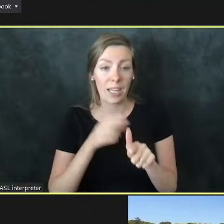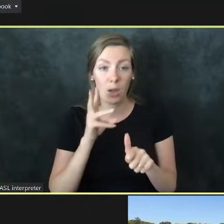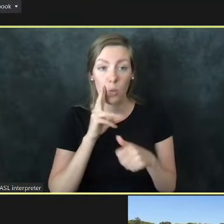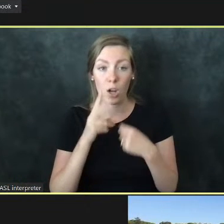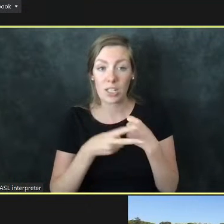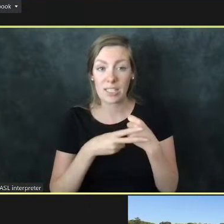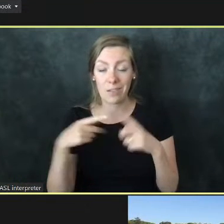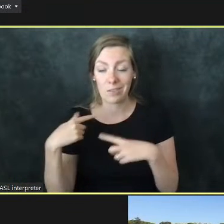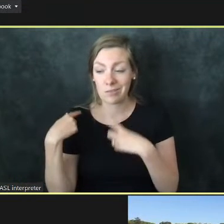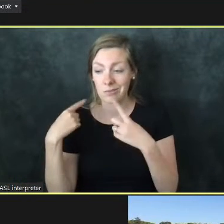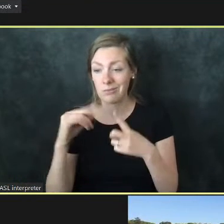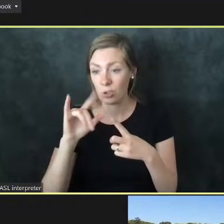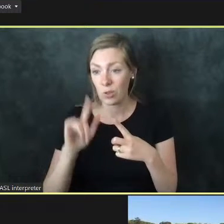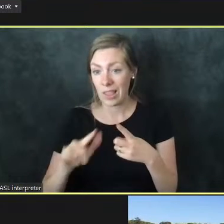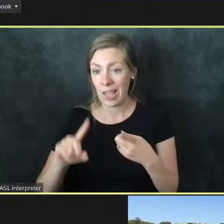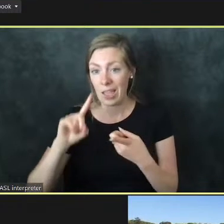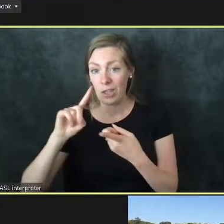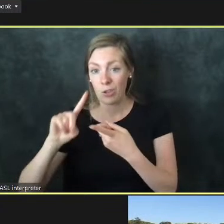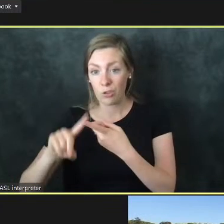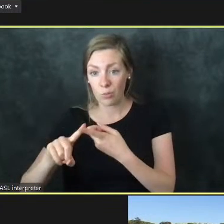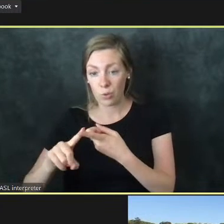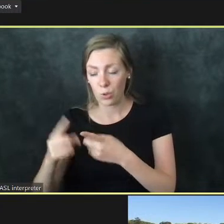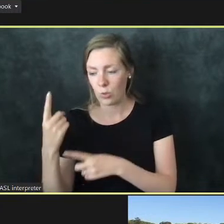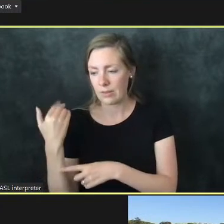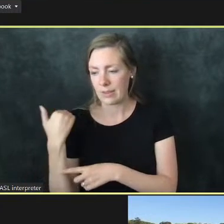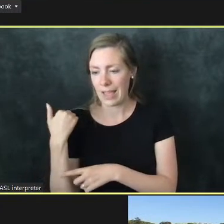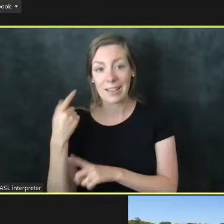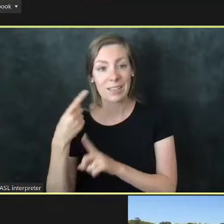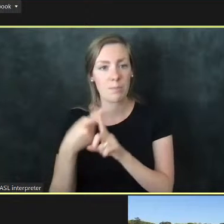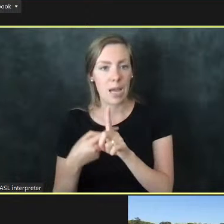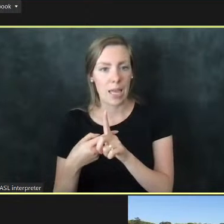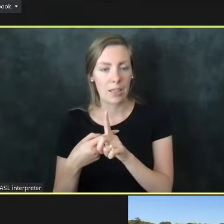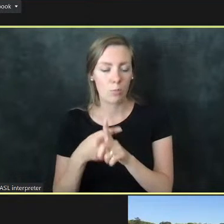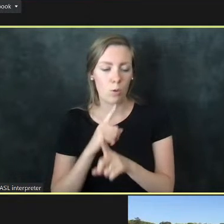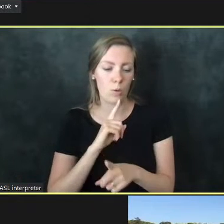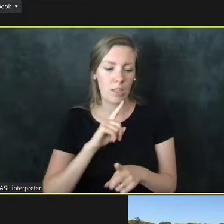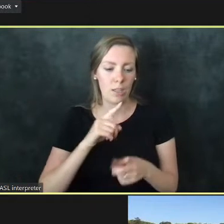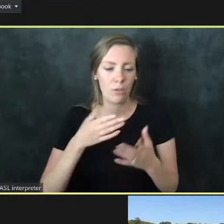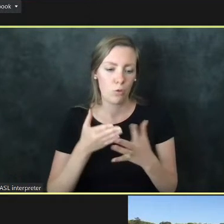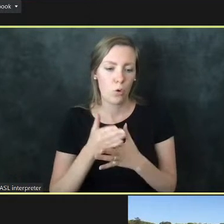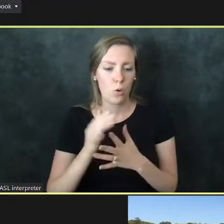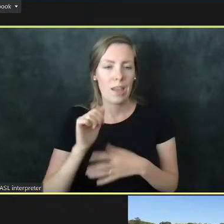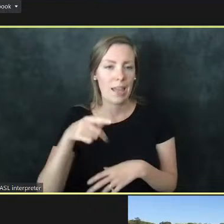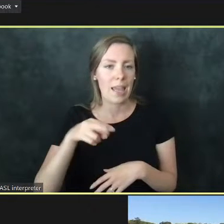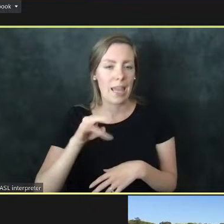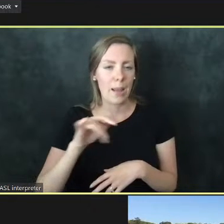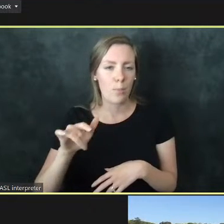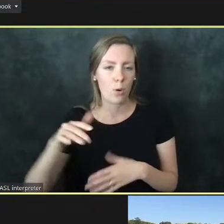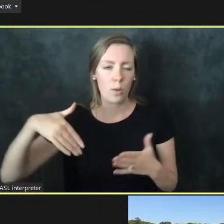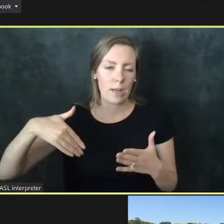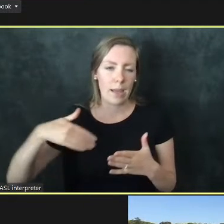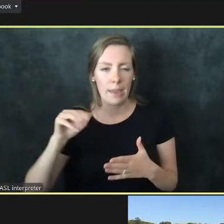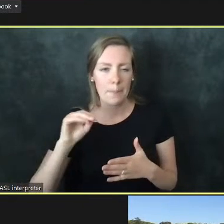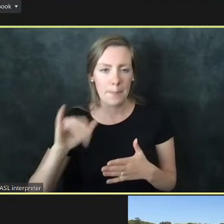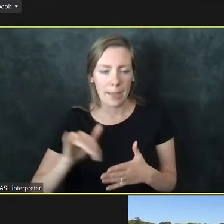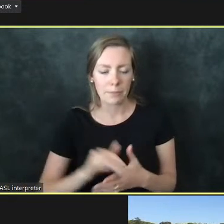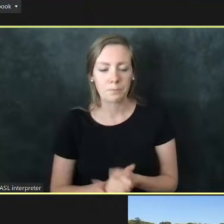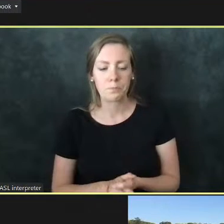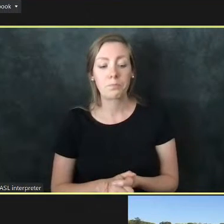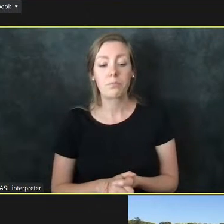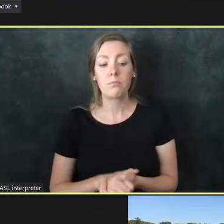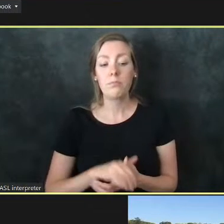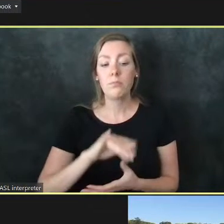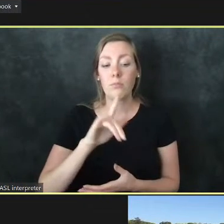entonces cuidando el agua de julio o hasta abril.